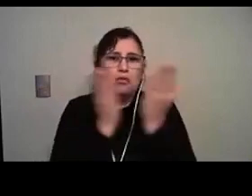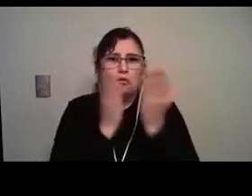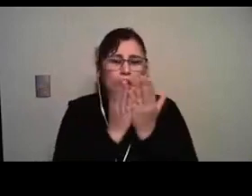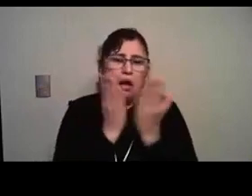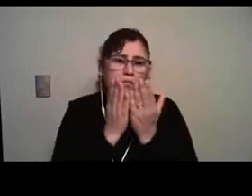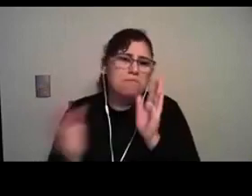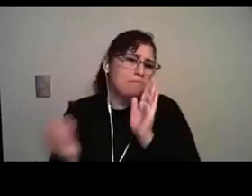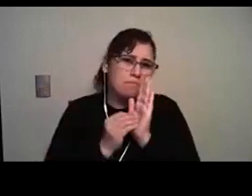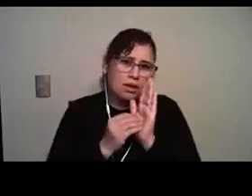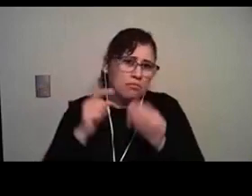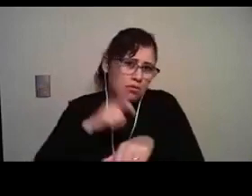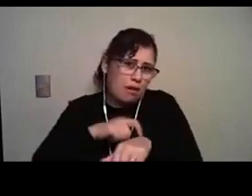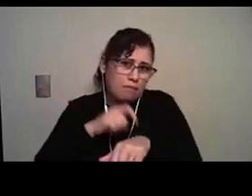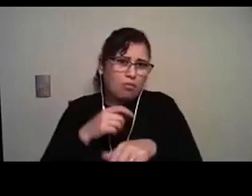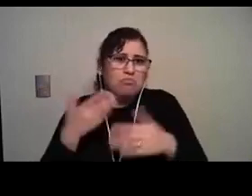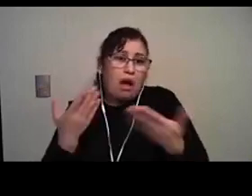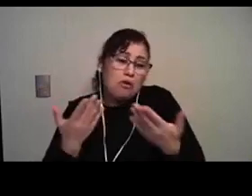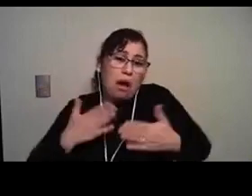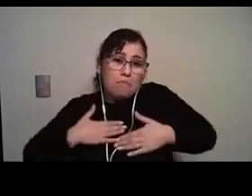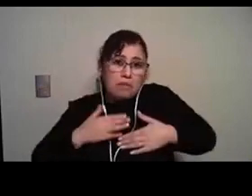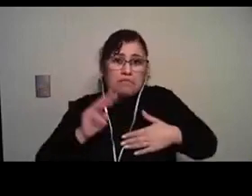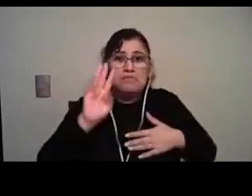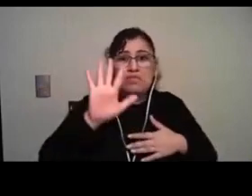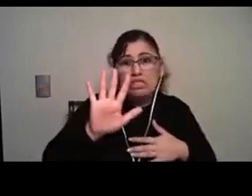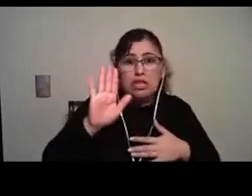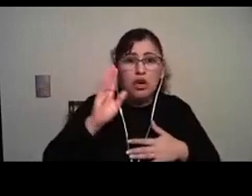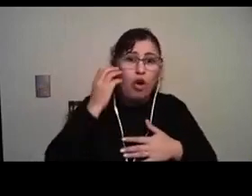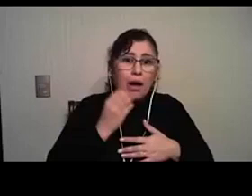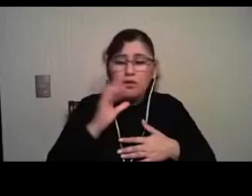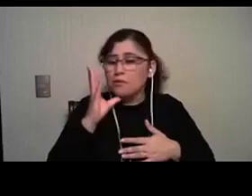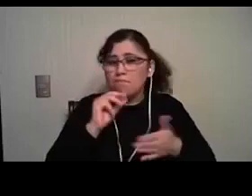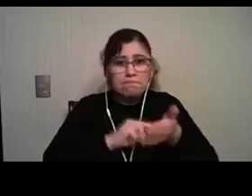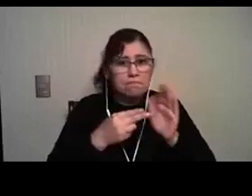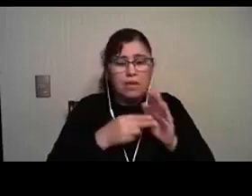que no me genera ningún inconveniente.